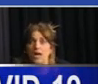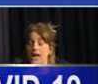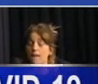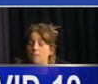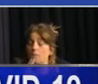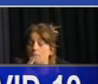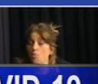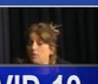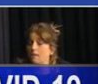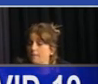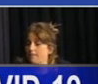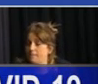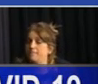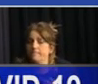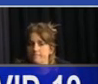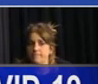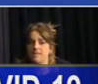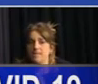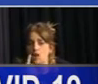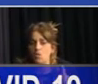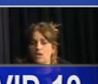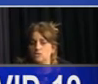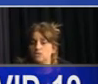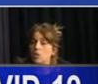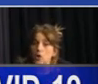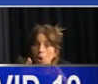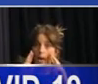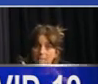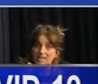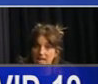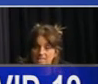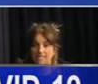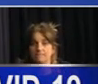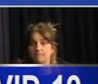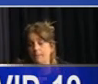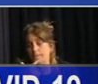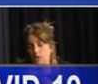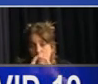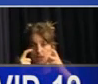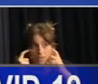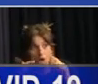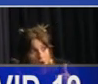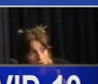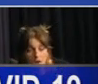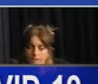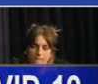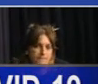en algunos casos cuando no se esté utilizando entre otras cosa el tapabocas